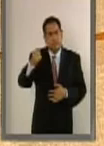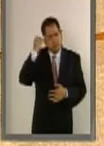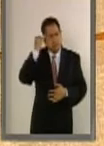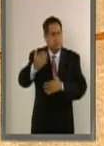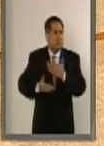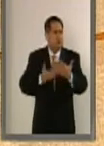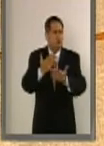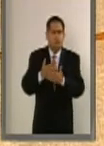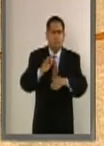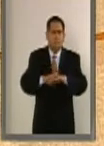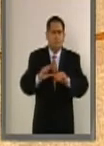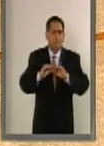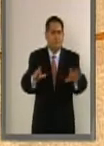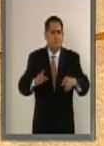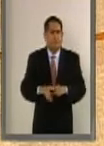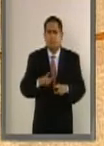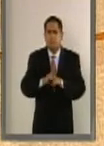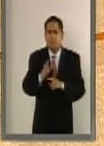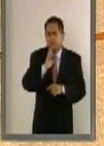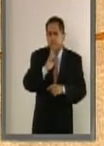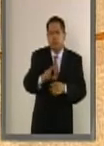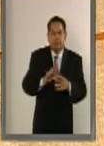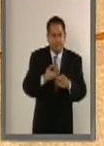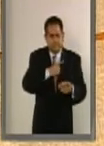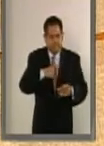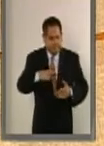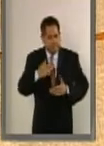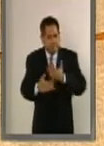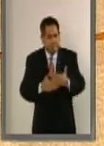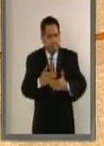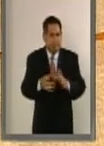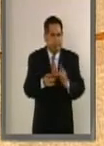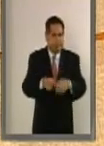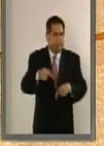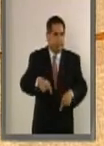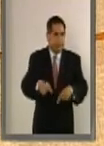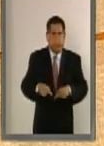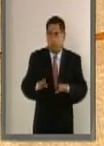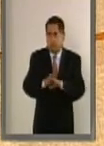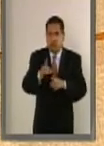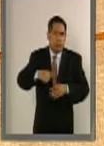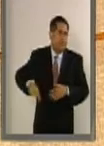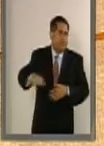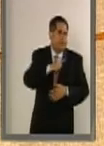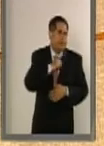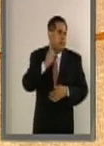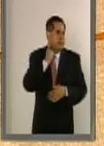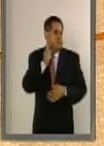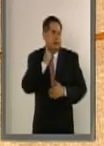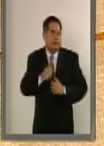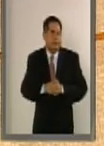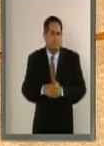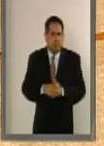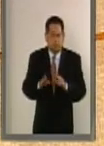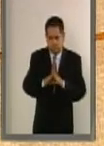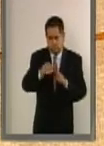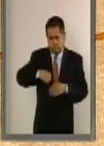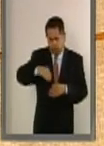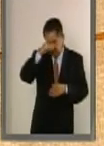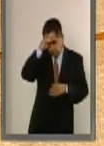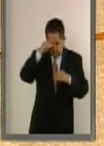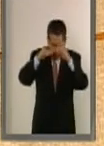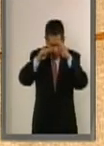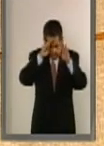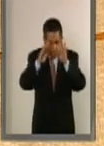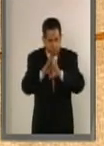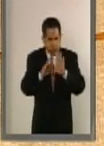concretas, respuestas que debemos de llevar desde aquí, desde lo legislativo. Vemos con buenos ojos la